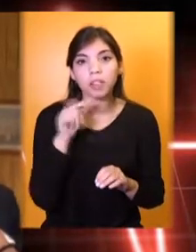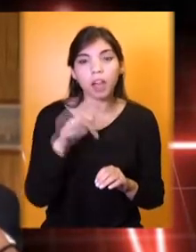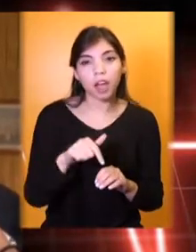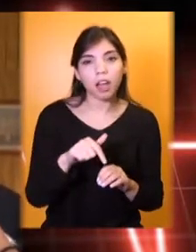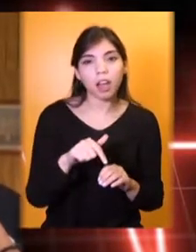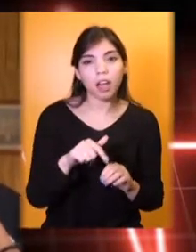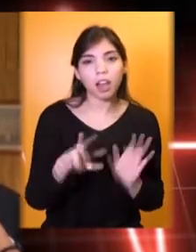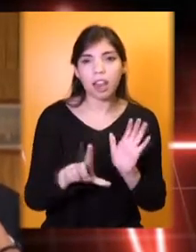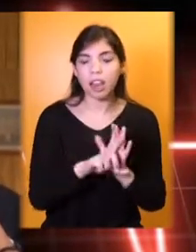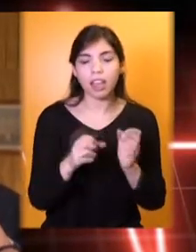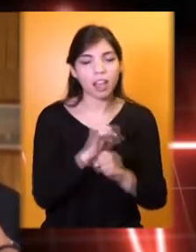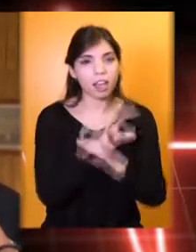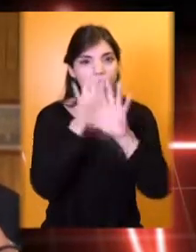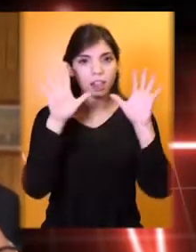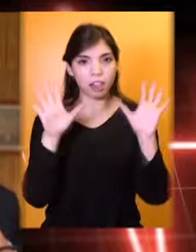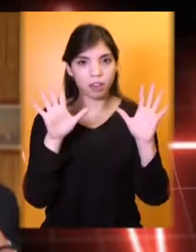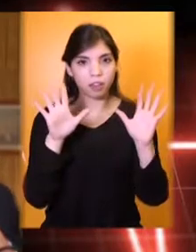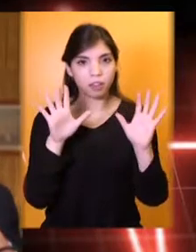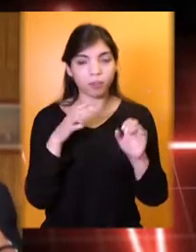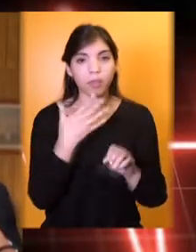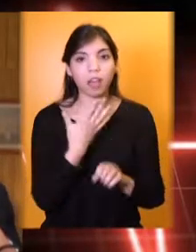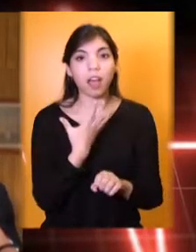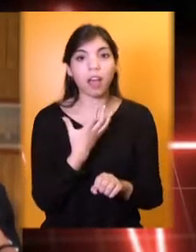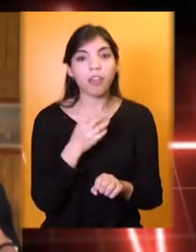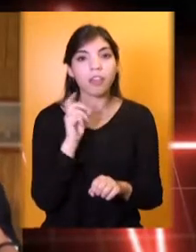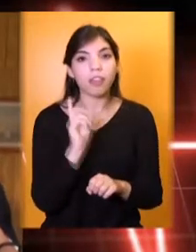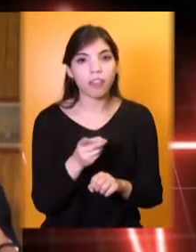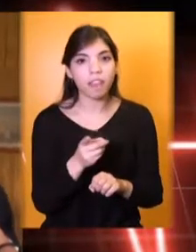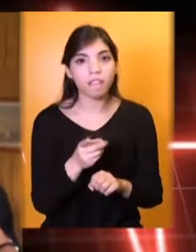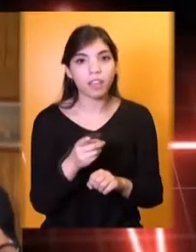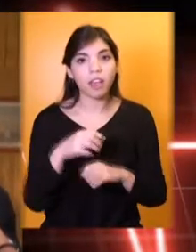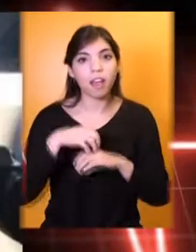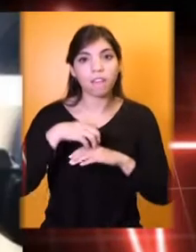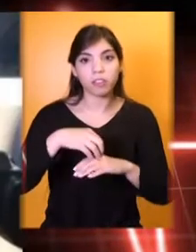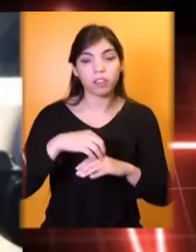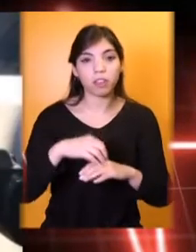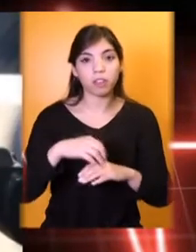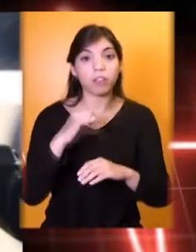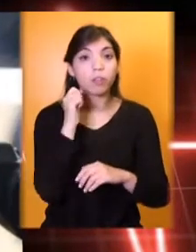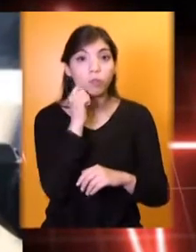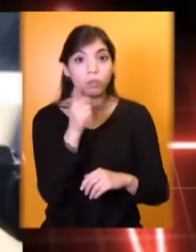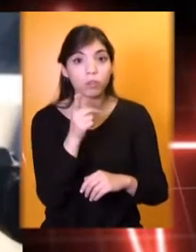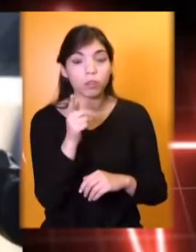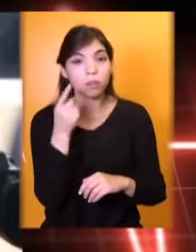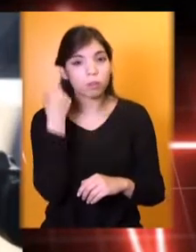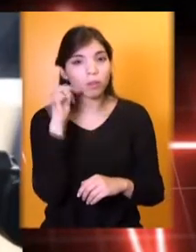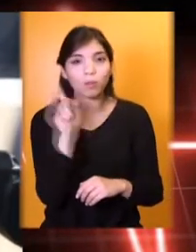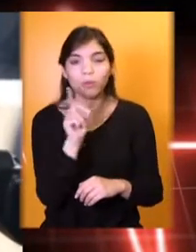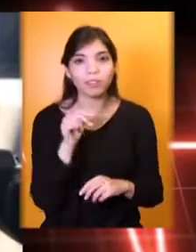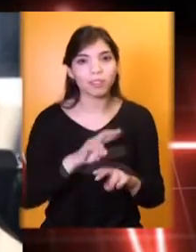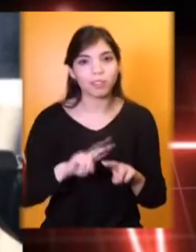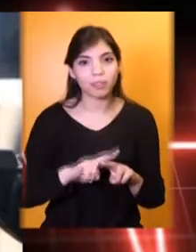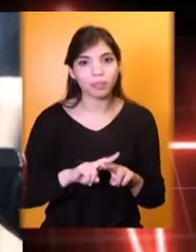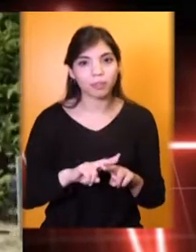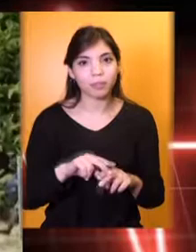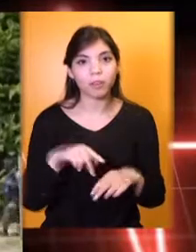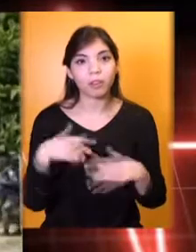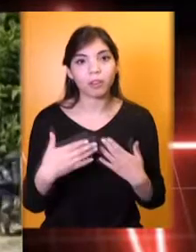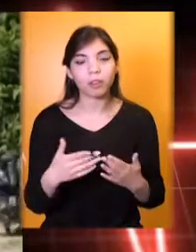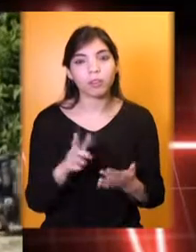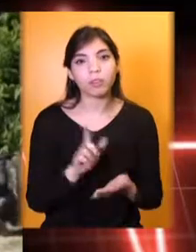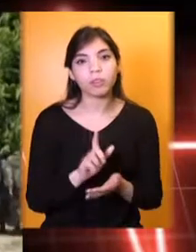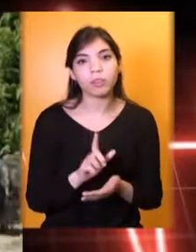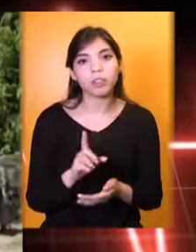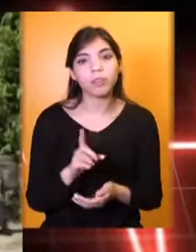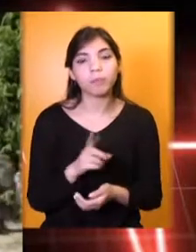el Código Procesal Penal es muy claro, hay una obligación de denunciar y no se denunció. Desde Valparaíso, el diputado Fidel Espinosa calificó de